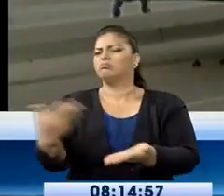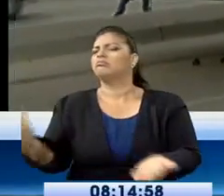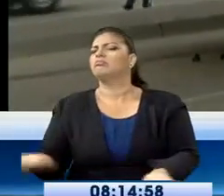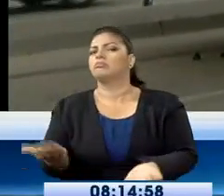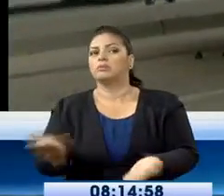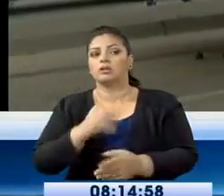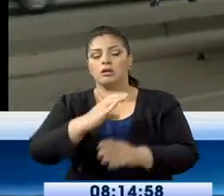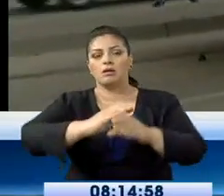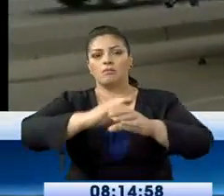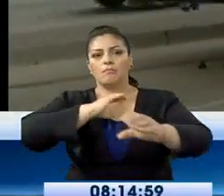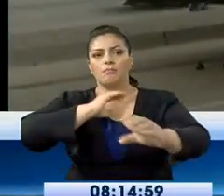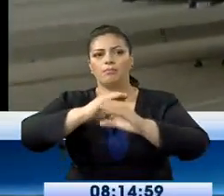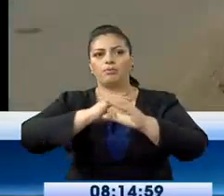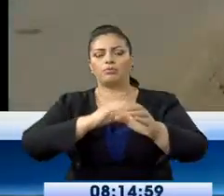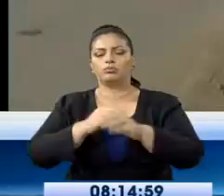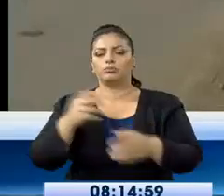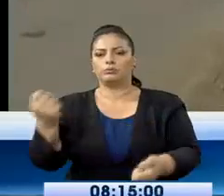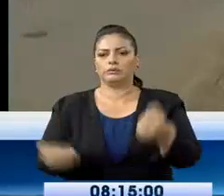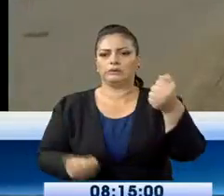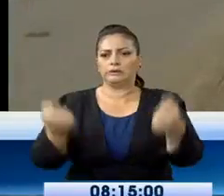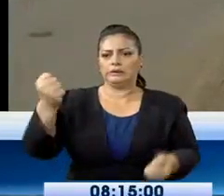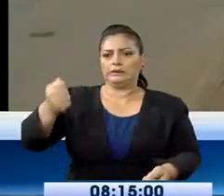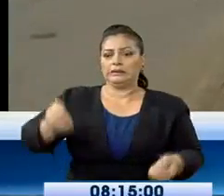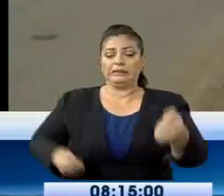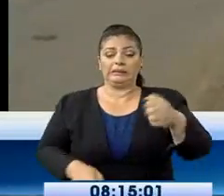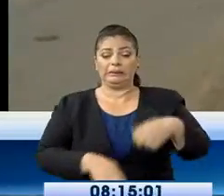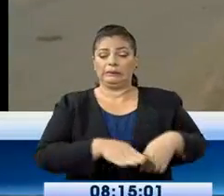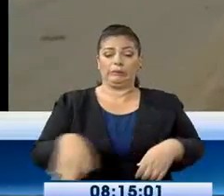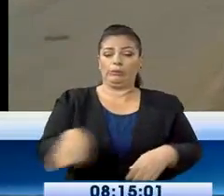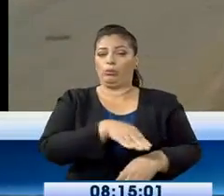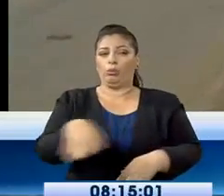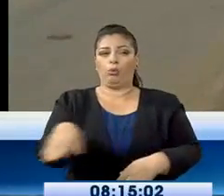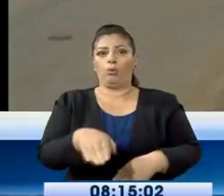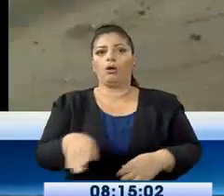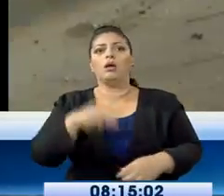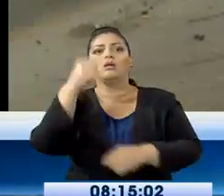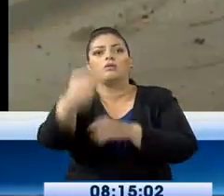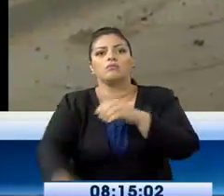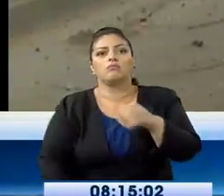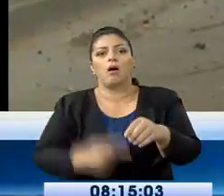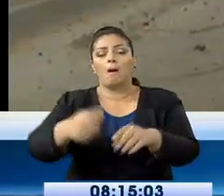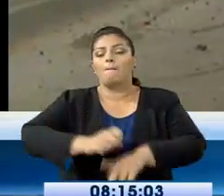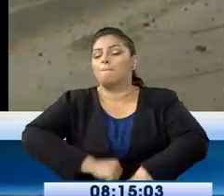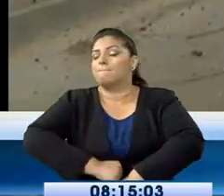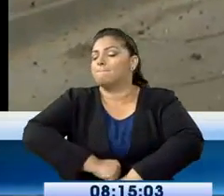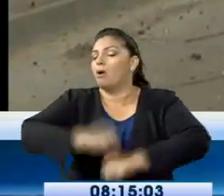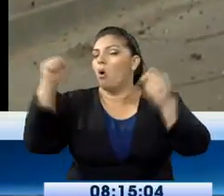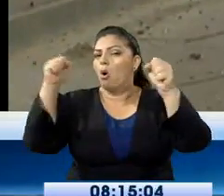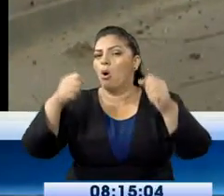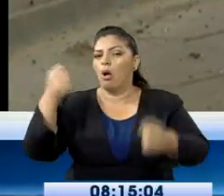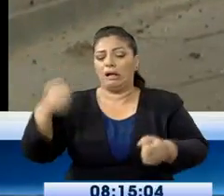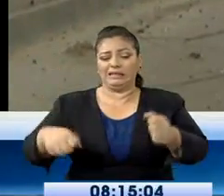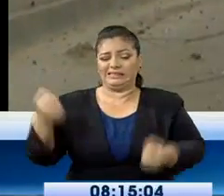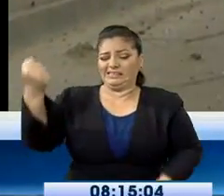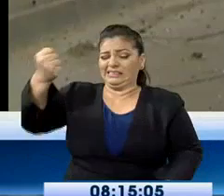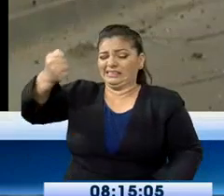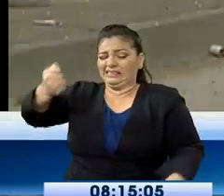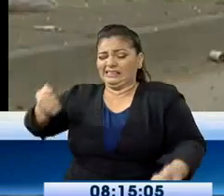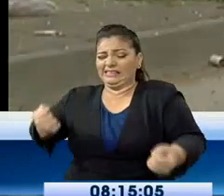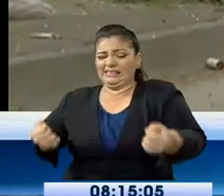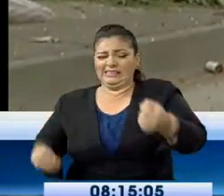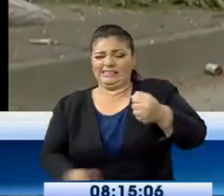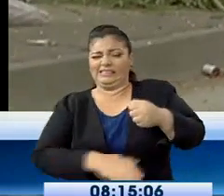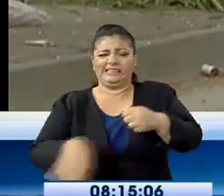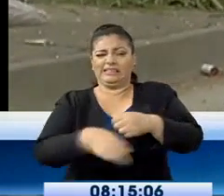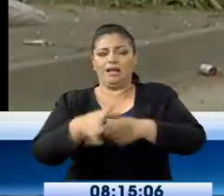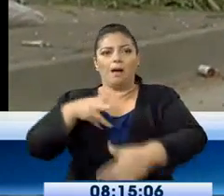urbano había sufrido un aparatoso accidente a causa de la explosión de una de las llantas delanteras, situación que, según testigos,